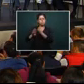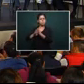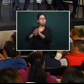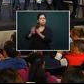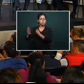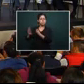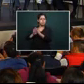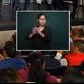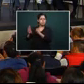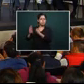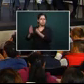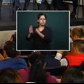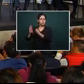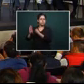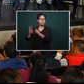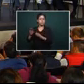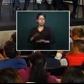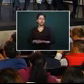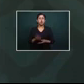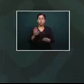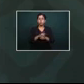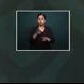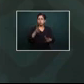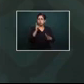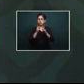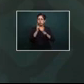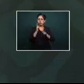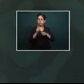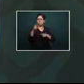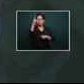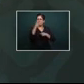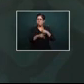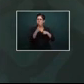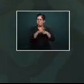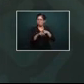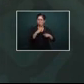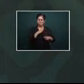especial por el daño que causan las armas